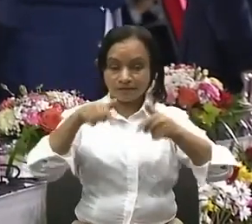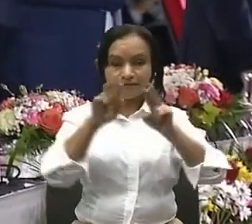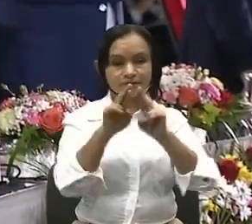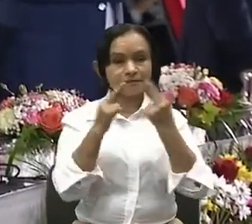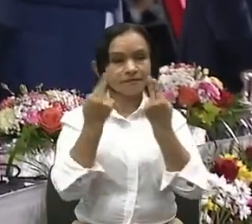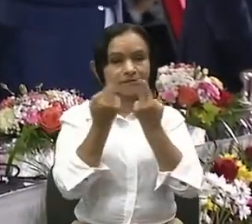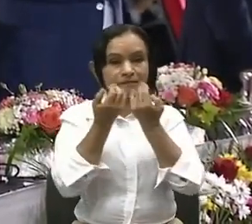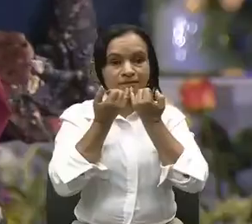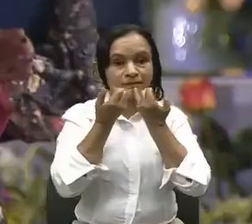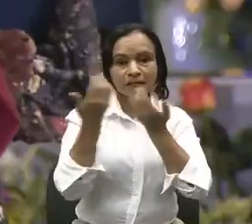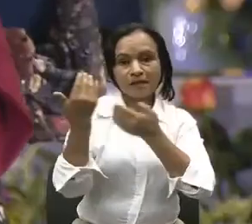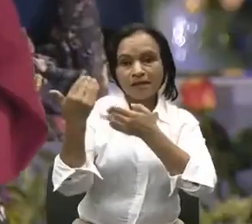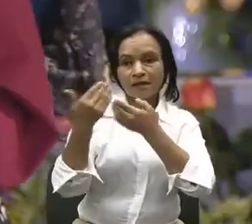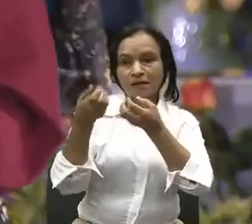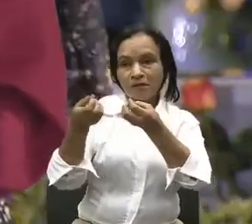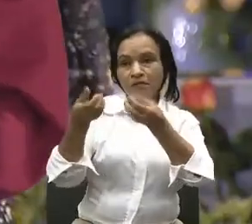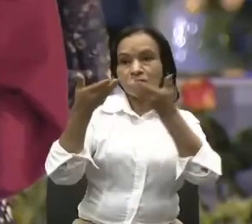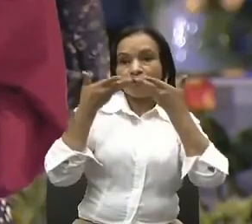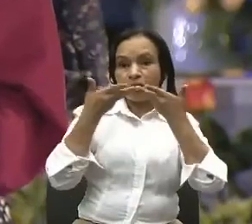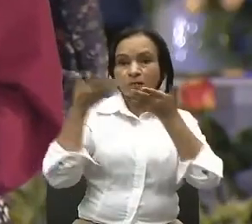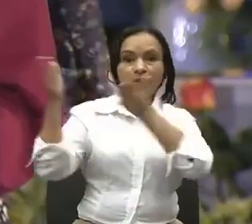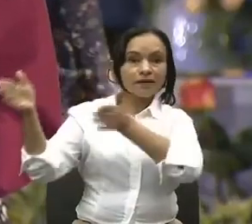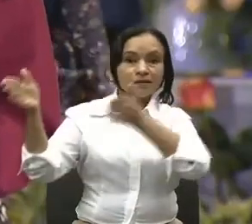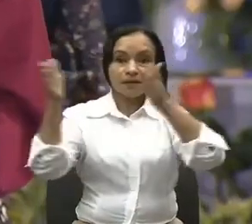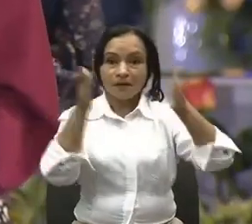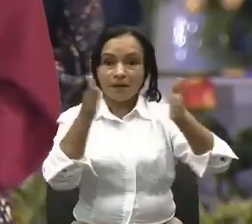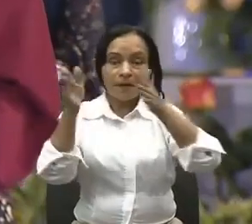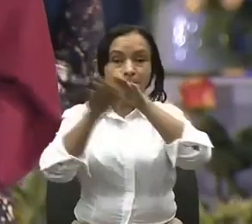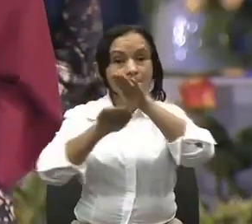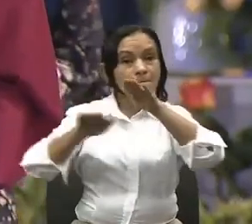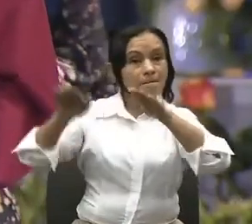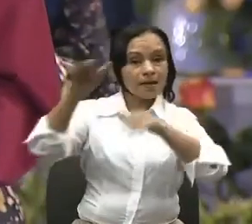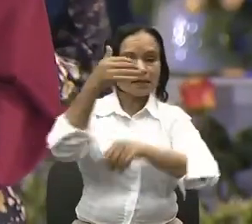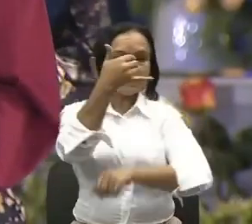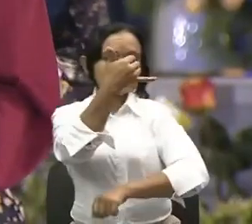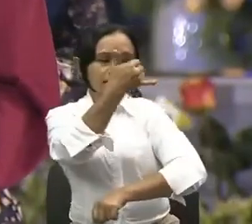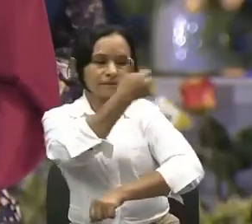que teníamos, nos van a enviar más vacunas